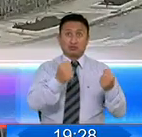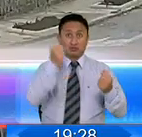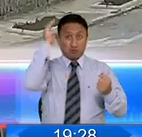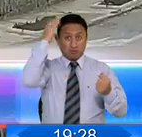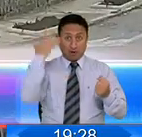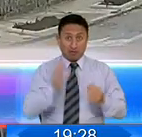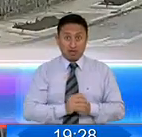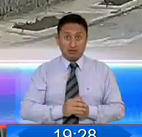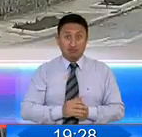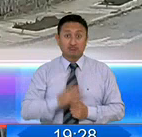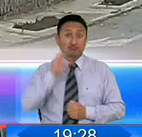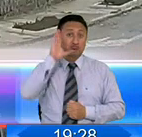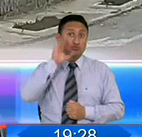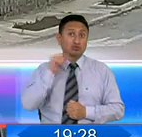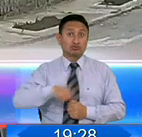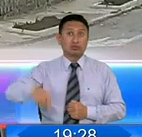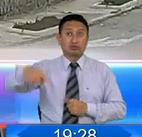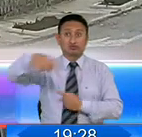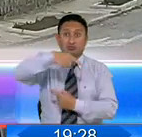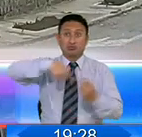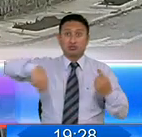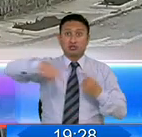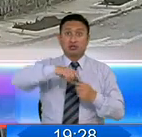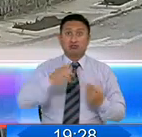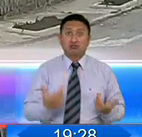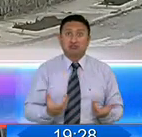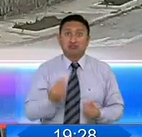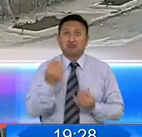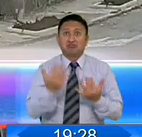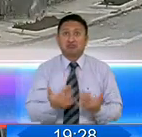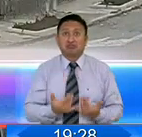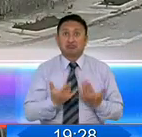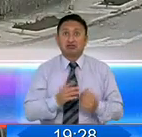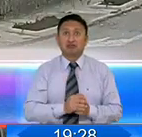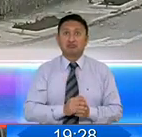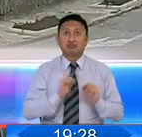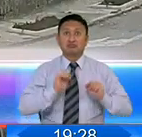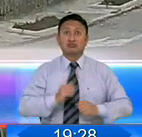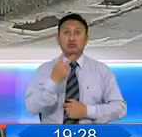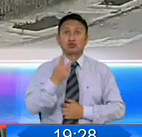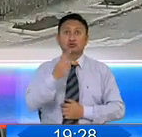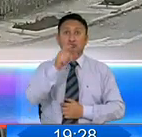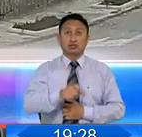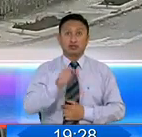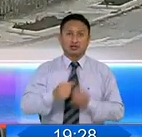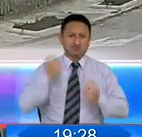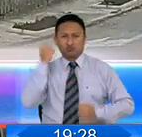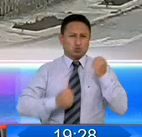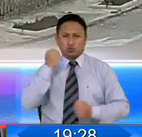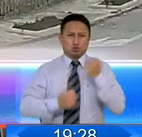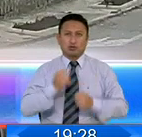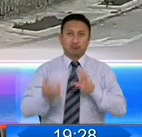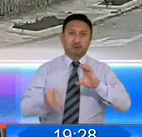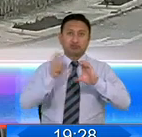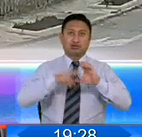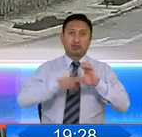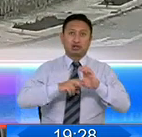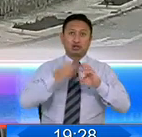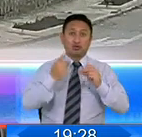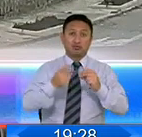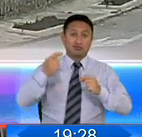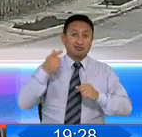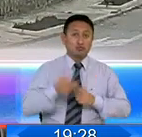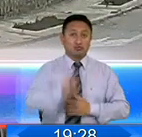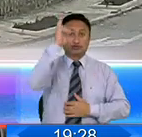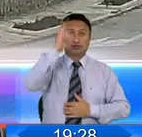franjas negras en pleno redondel. Nadie sabe a quién espera. De pronto aparecen 2 sujetos a toda carrera, se suben y el chofer arranca.